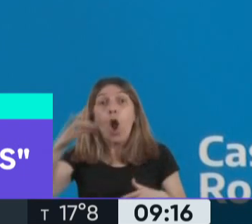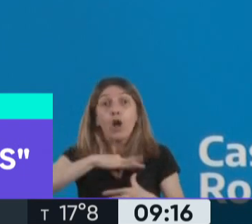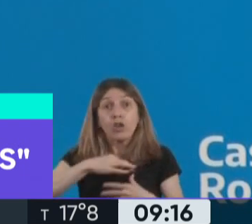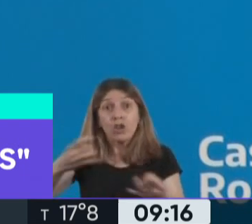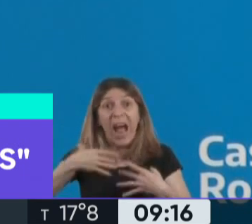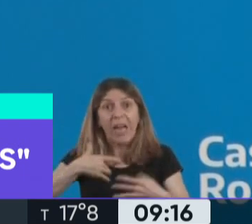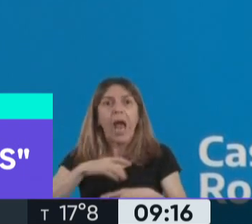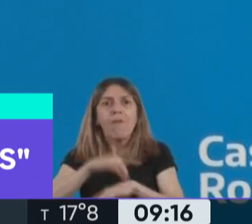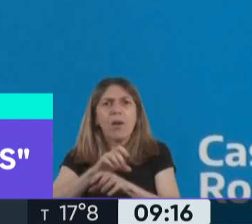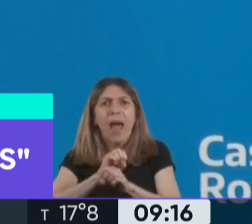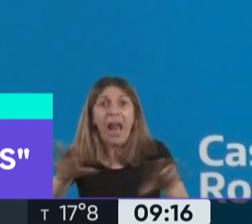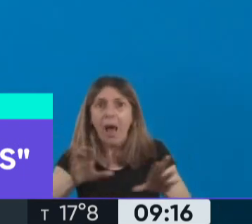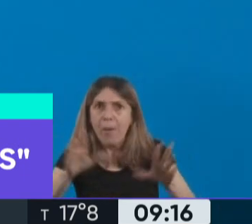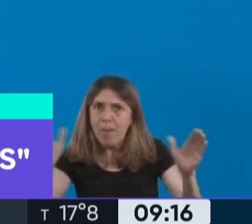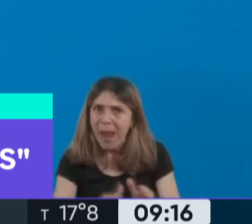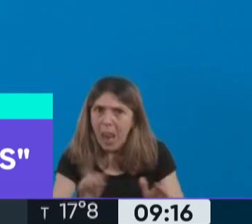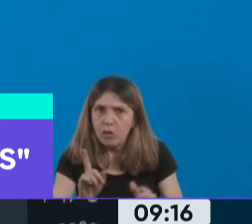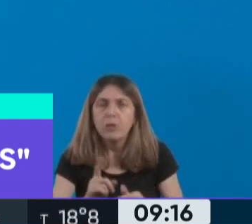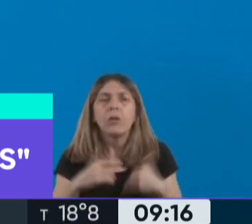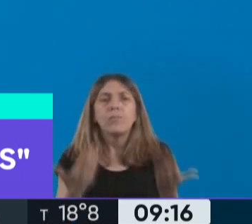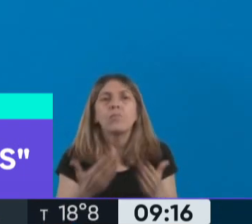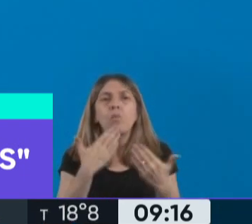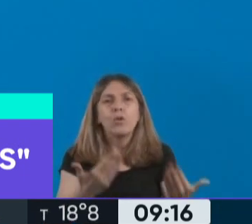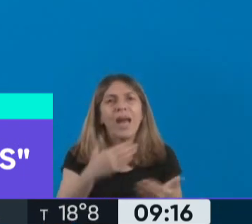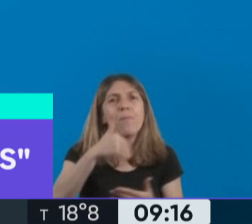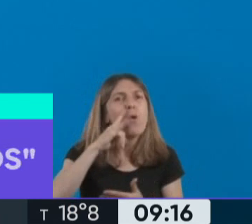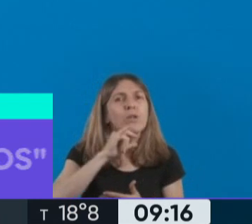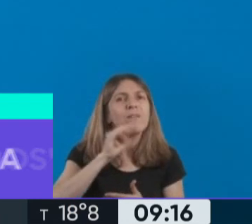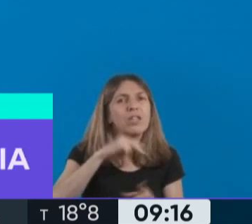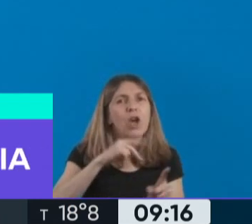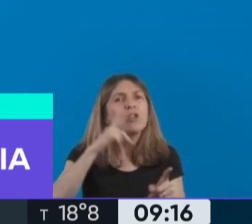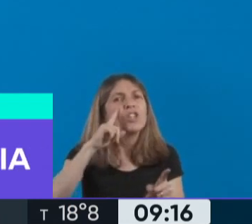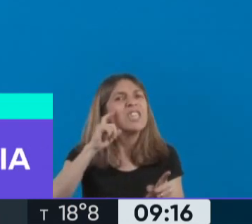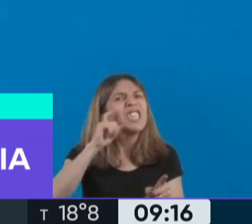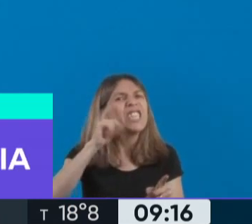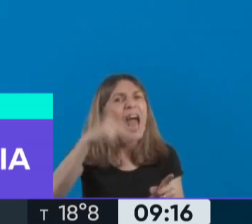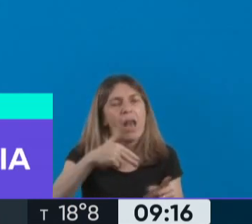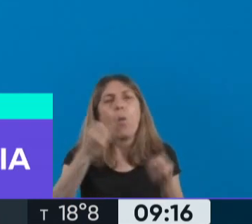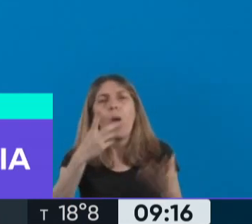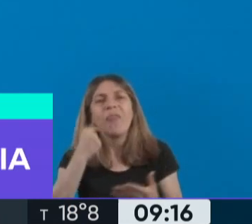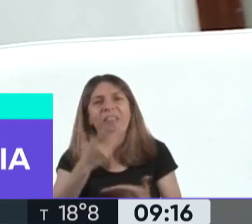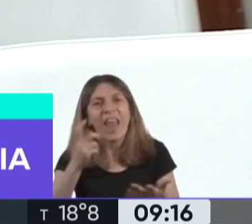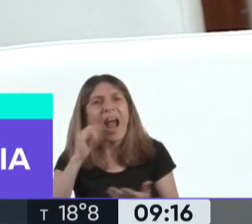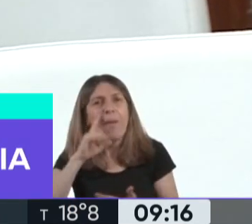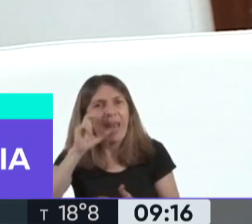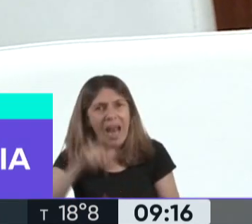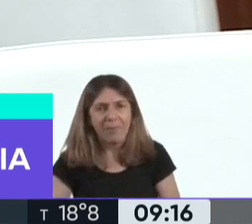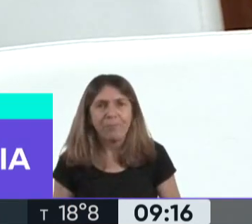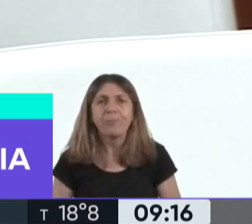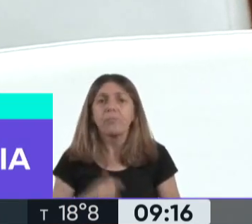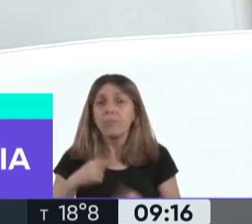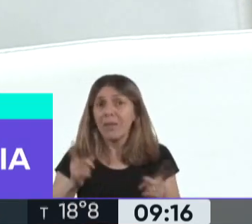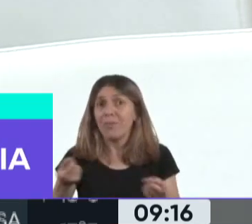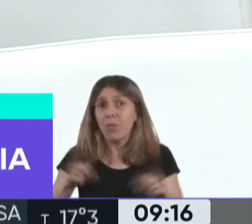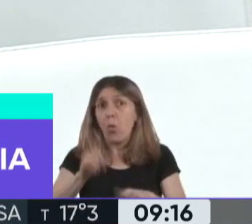muerte. Muchas gracias, Nicolás. Jean Olivares, de Multivisión. Hola, Jean, buen día. Gabriela, buen día, ¿cómo le va? Volviendo a lo que